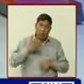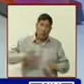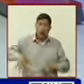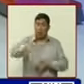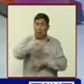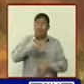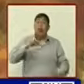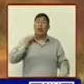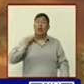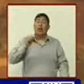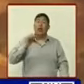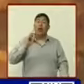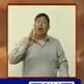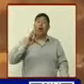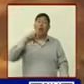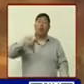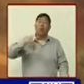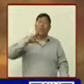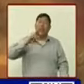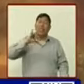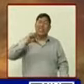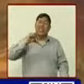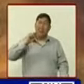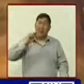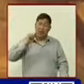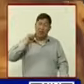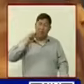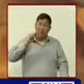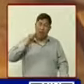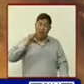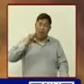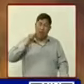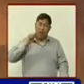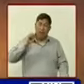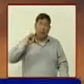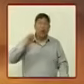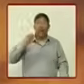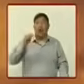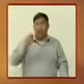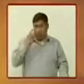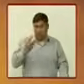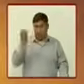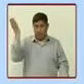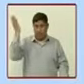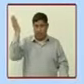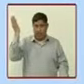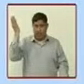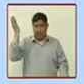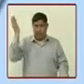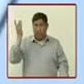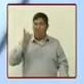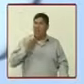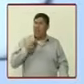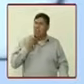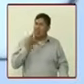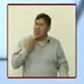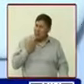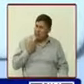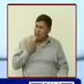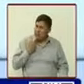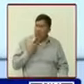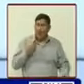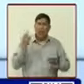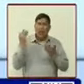zona de Auquizamaña, exactamente en la avenida Las Vizcachas. Y vea, por favor, las siguientes imágenes. Según nuestro reportero al